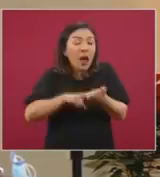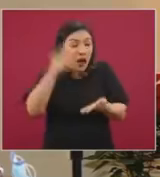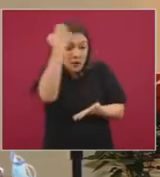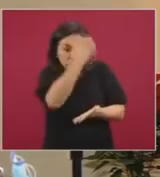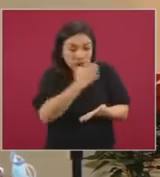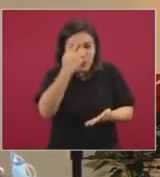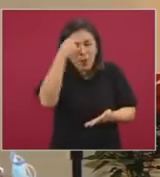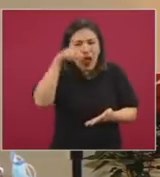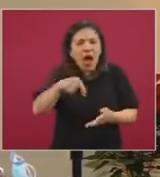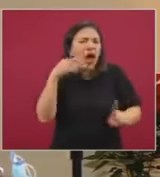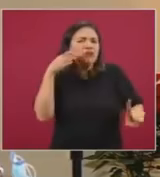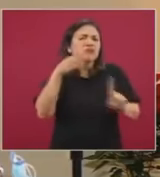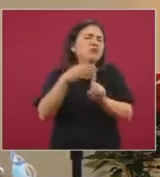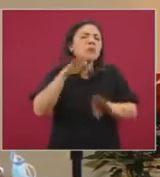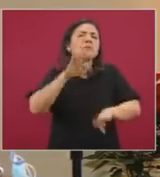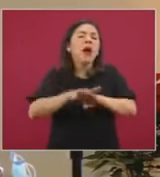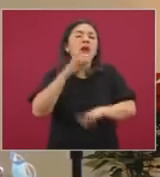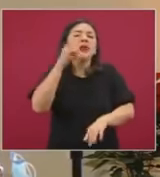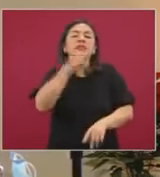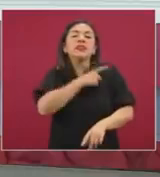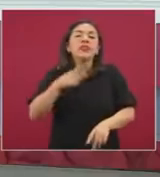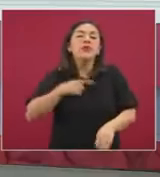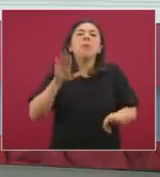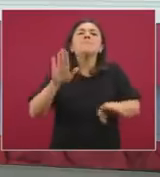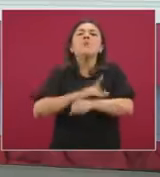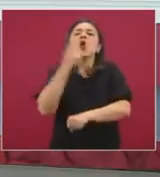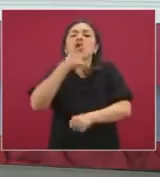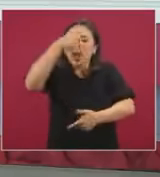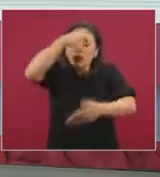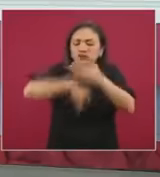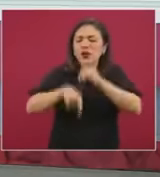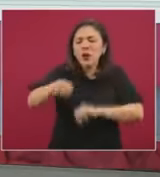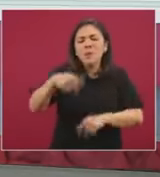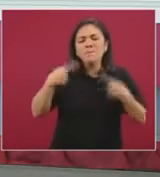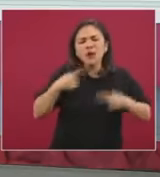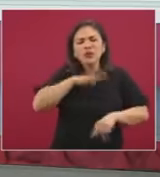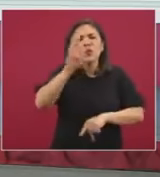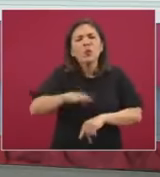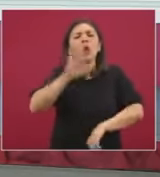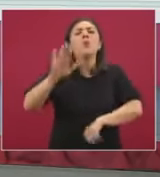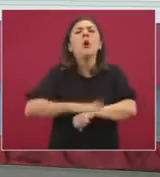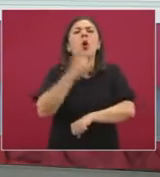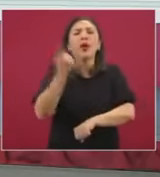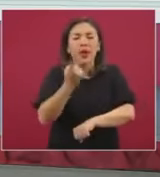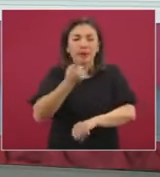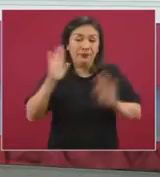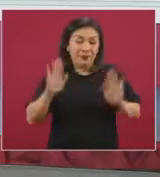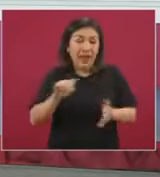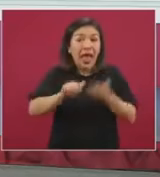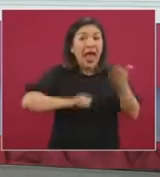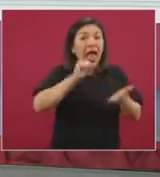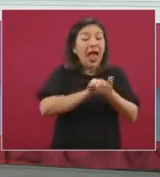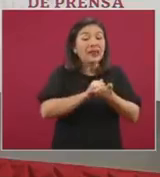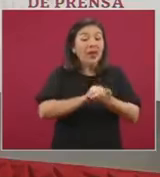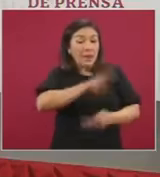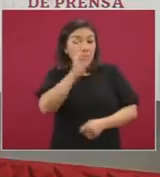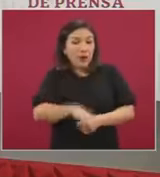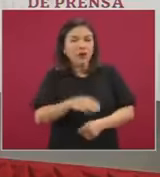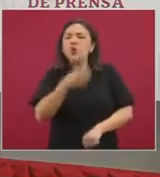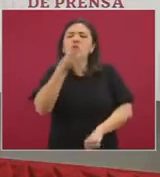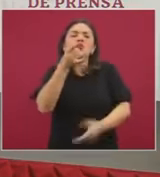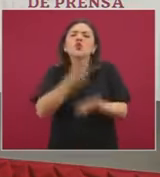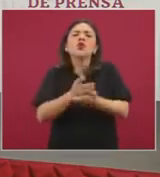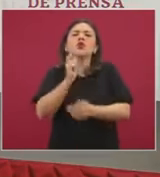está enfocado principalmente también en identificar las causas. El acta de defunción es un instrumento administrativo y no